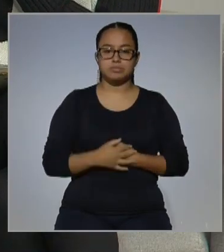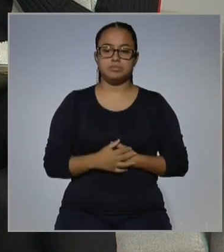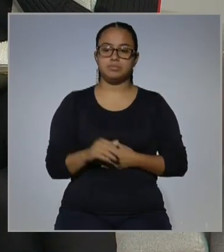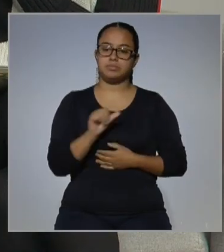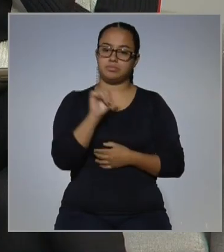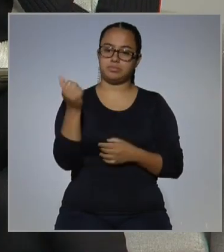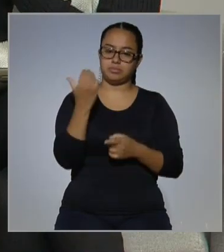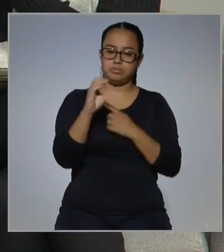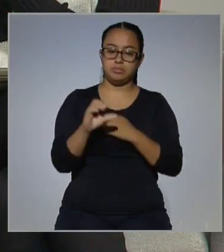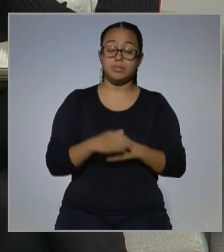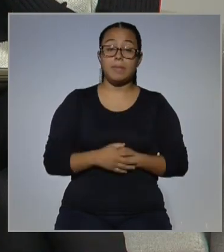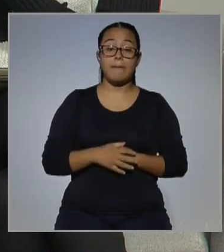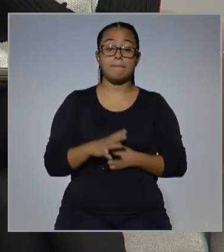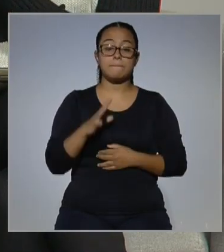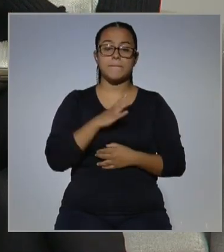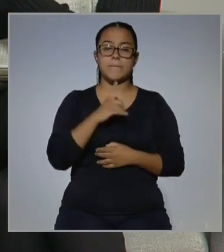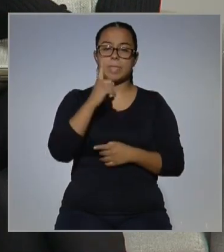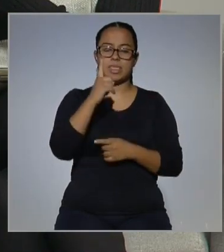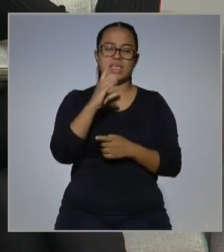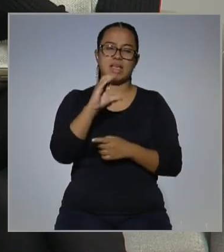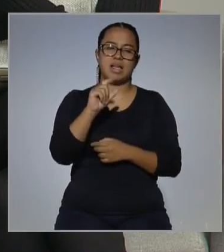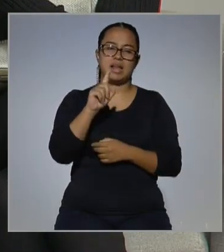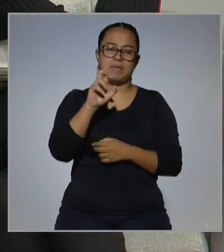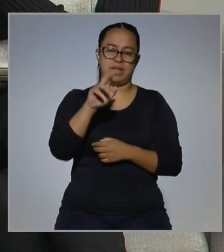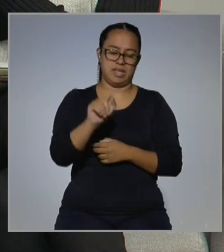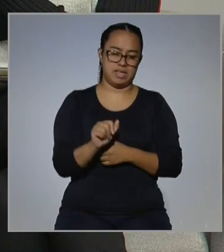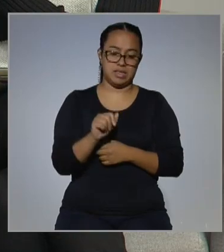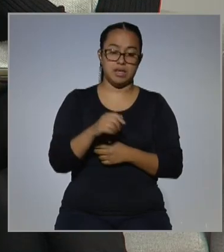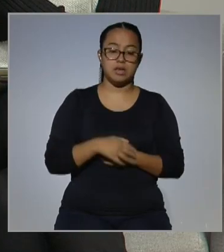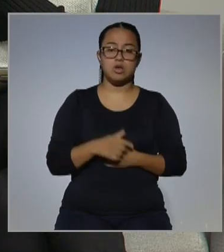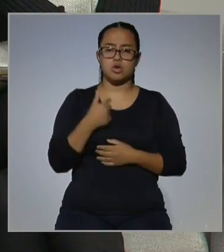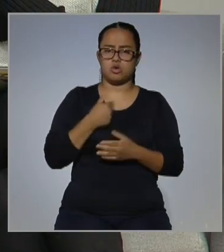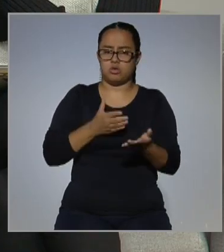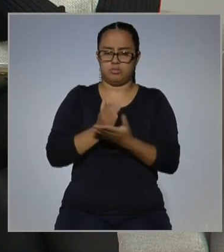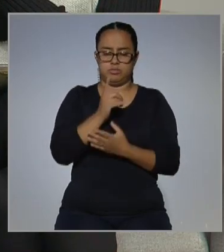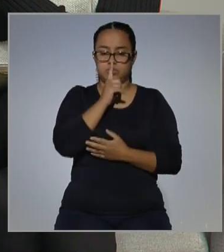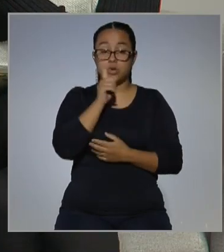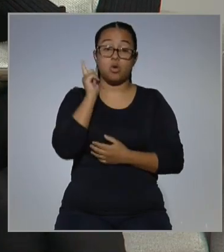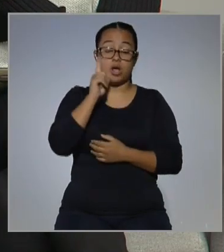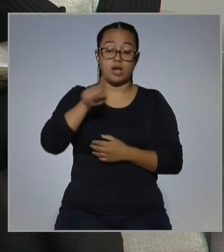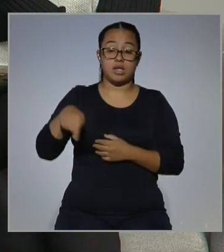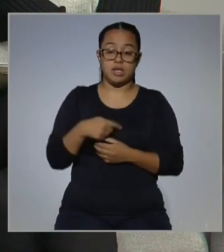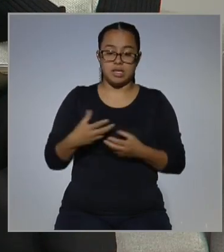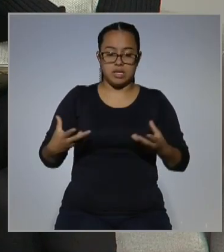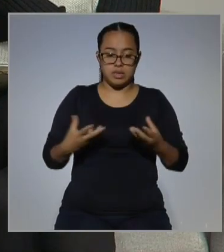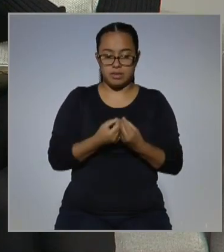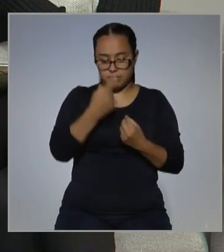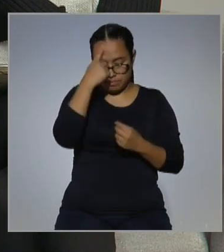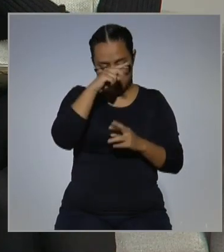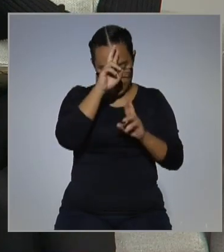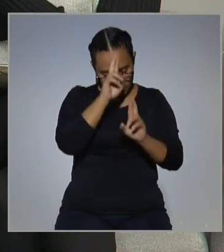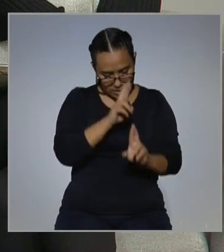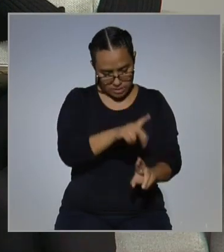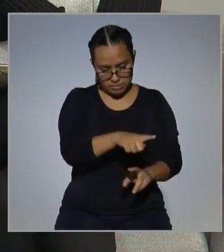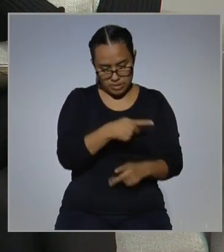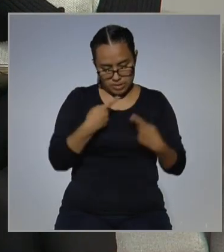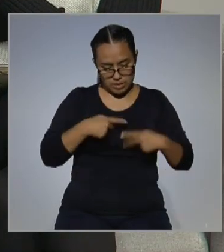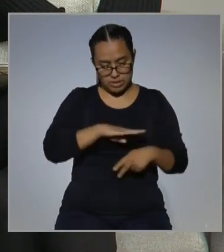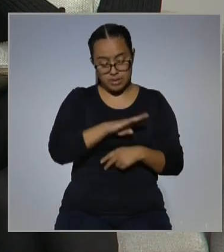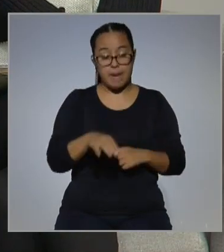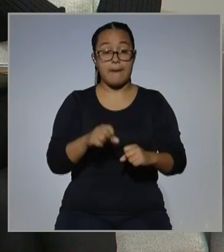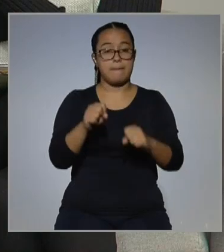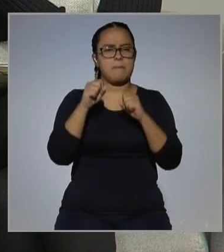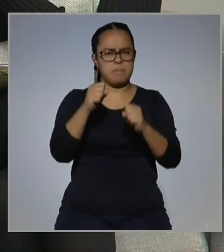María Dolores nos dice: aquí hay una calaverita. Sin permitir intromisiones, esperemos todos juntos para honrar nuestros difuntos. Que vivan